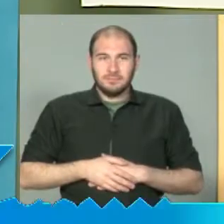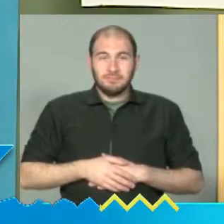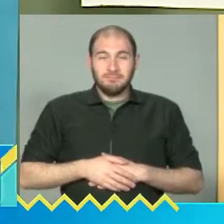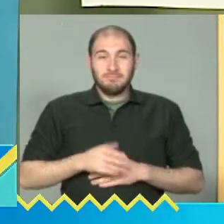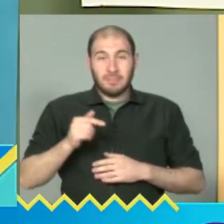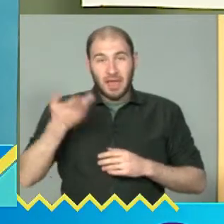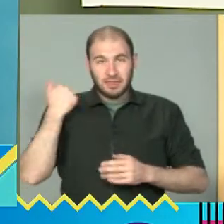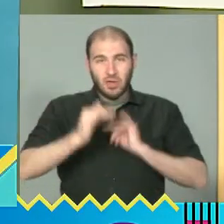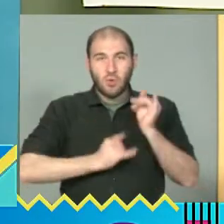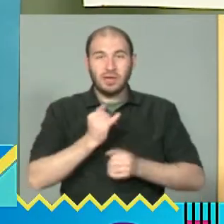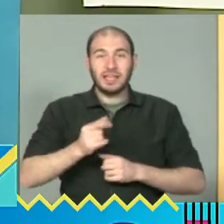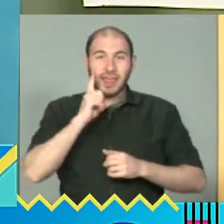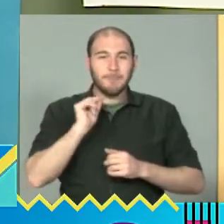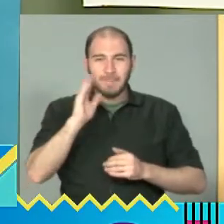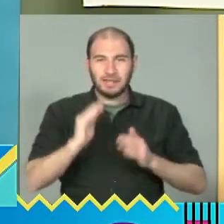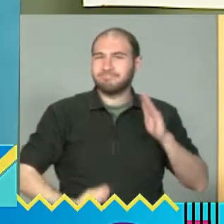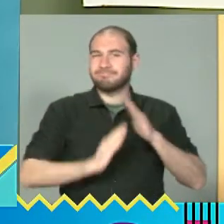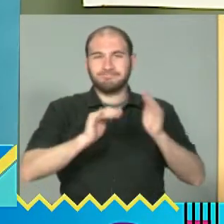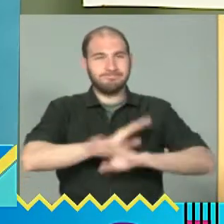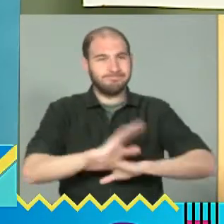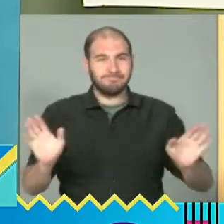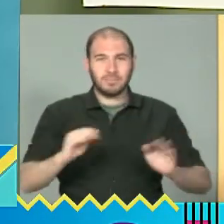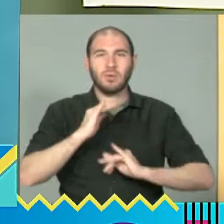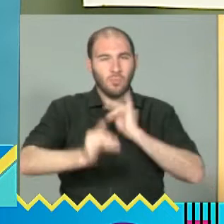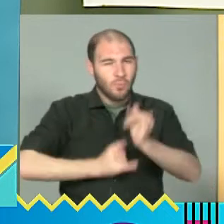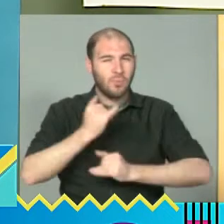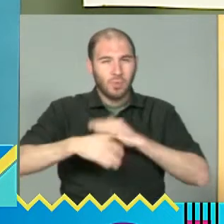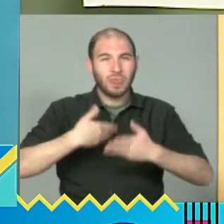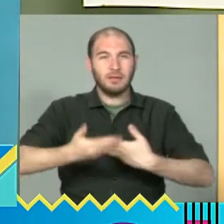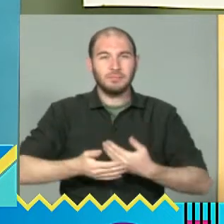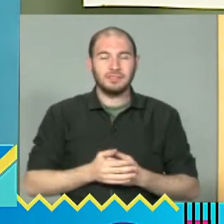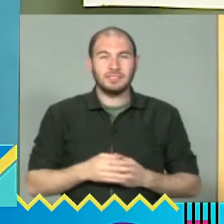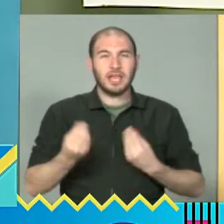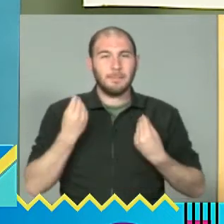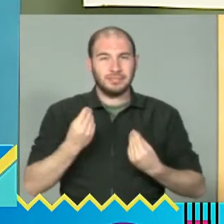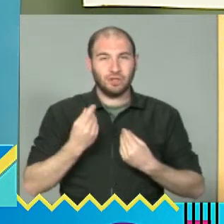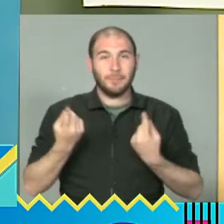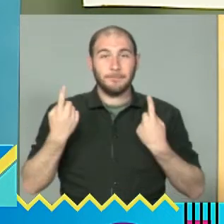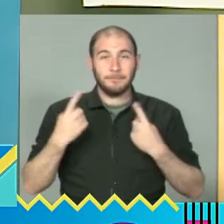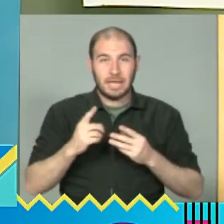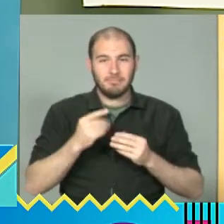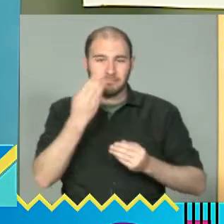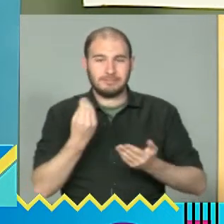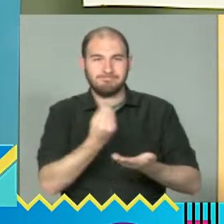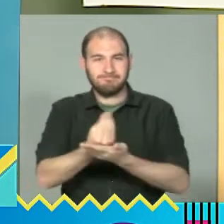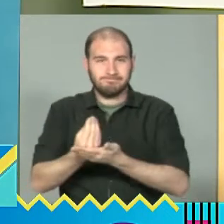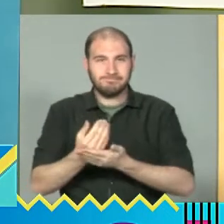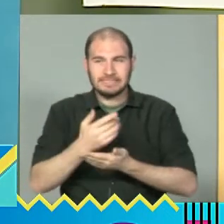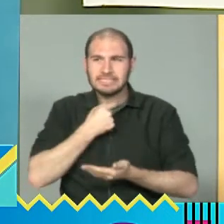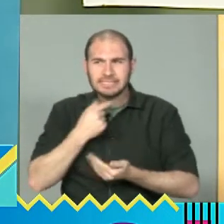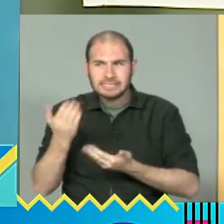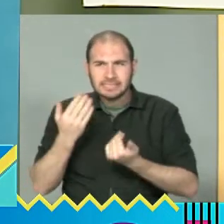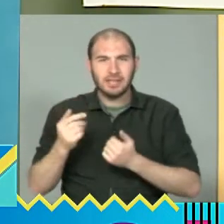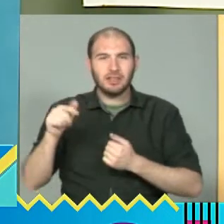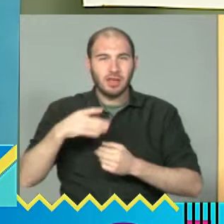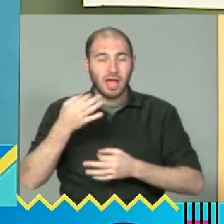Bien, lo dijimos, pasó el supermartes, se habló mucho después de lo que había sucedido, pero quizás las voces más esperadas eran